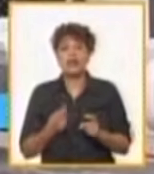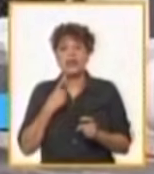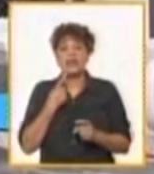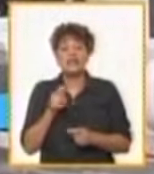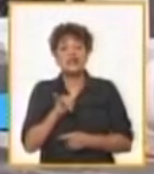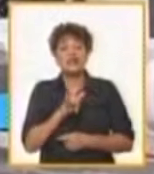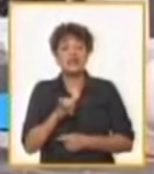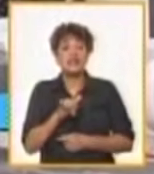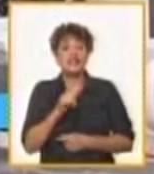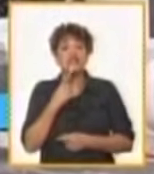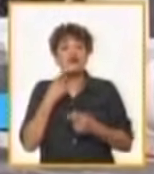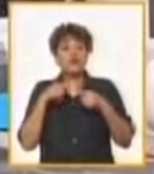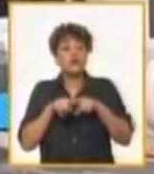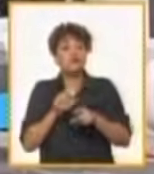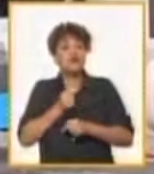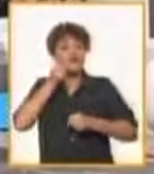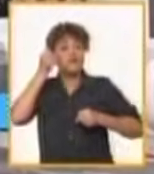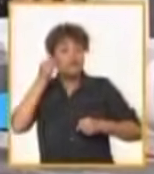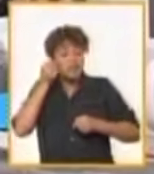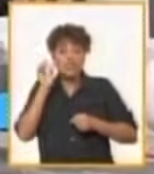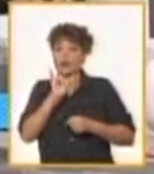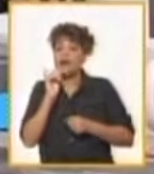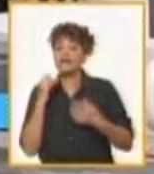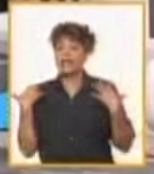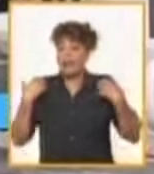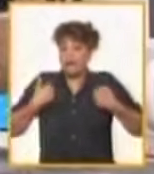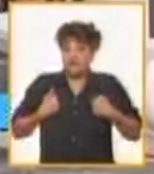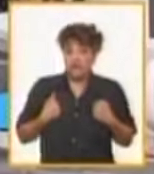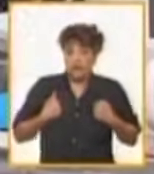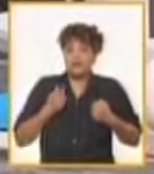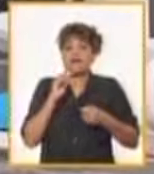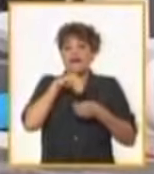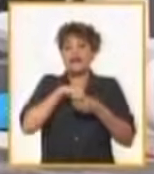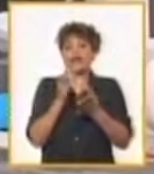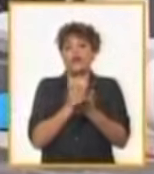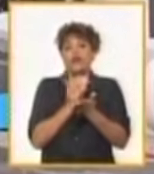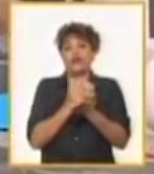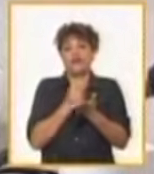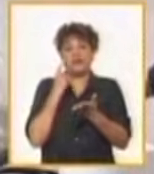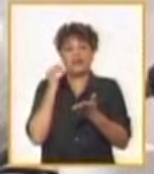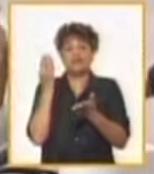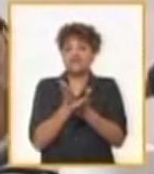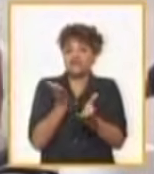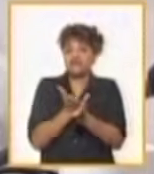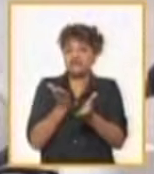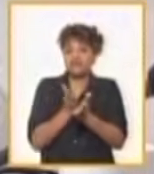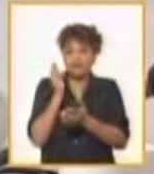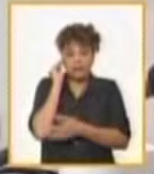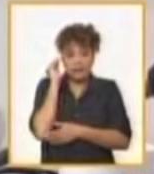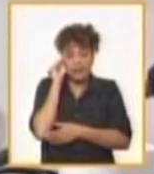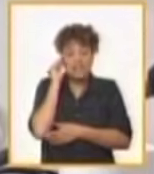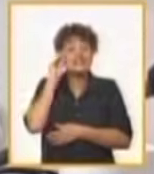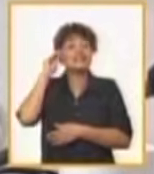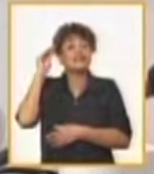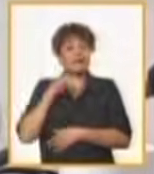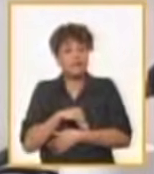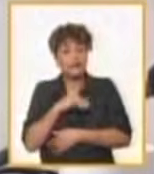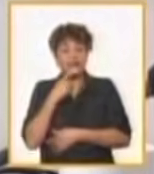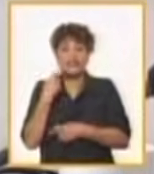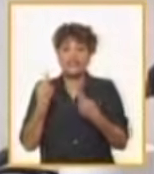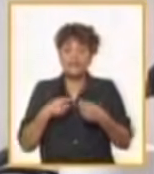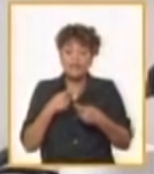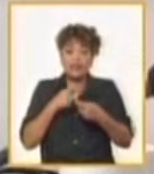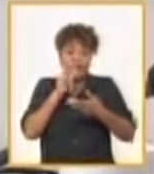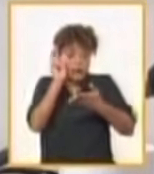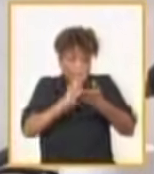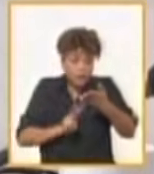su fusil tenía en la mochila los libros, ¿no? Era el líder guerrillero que llegó a la convicción de que tenía que